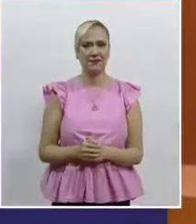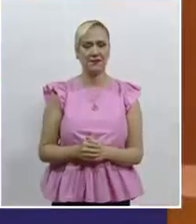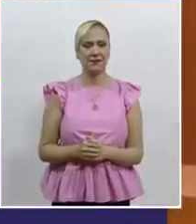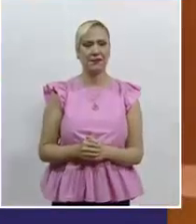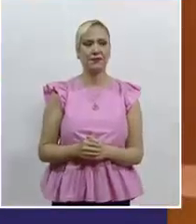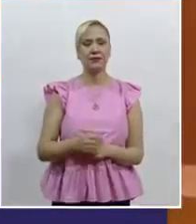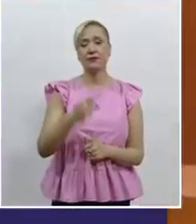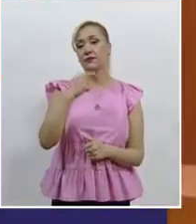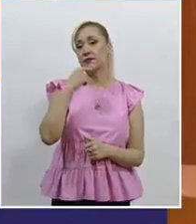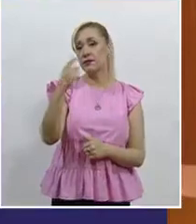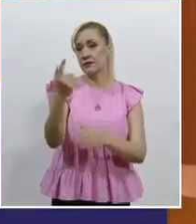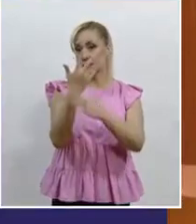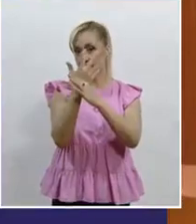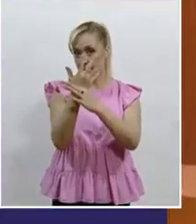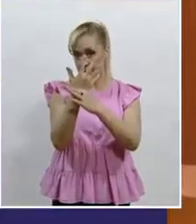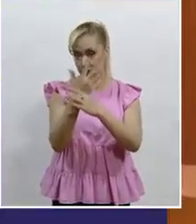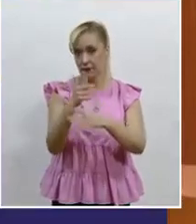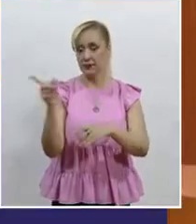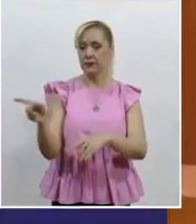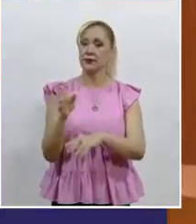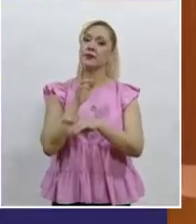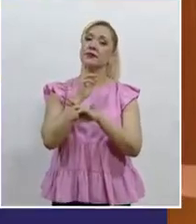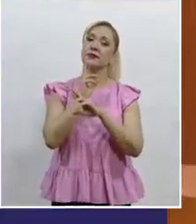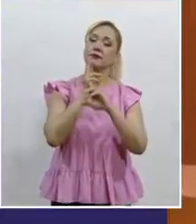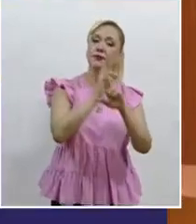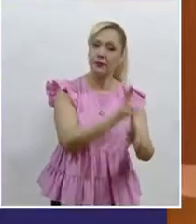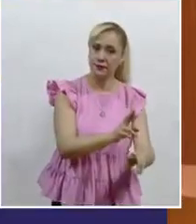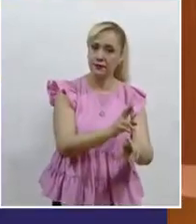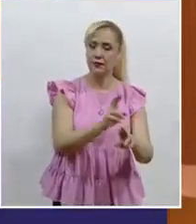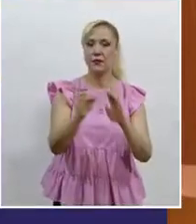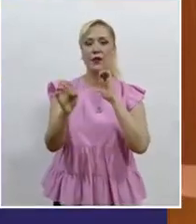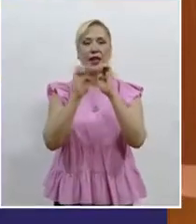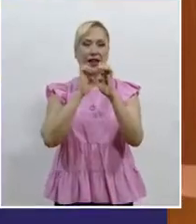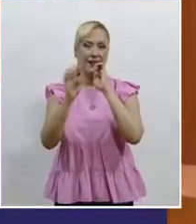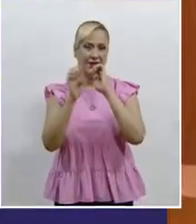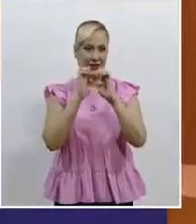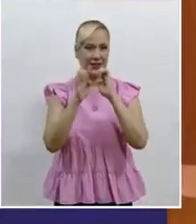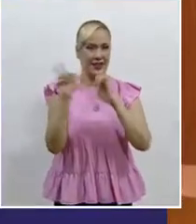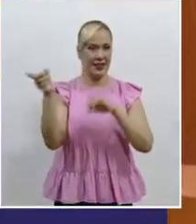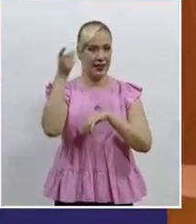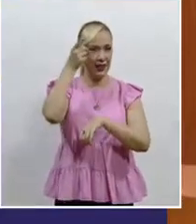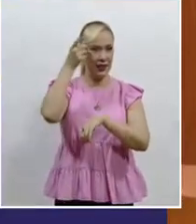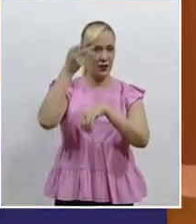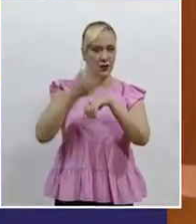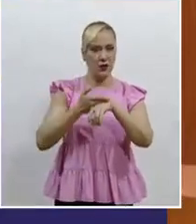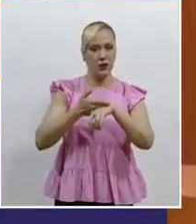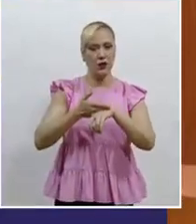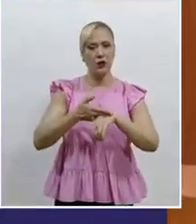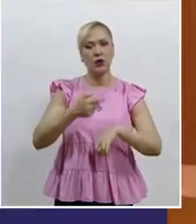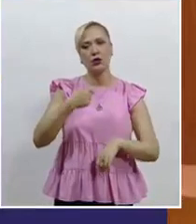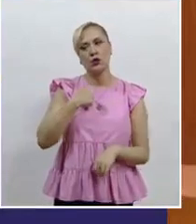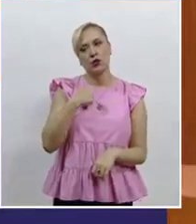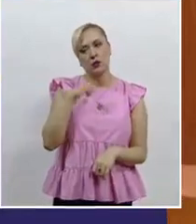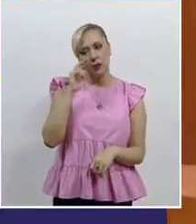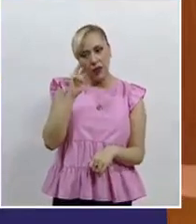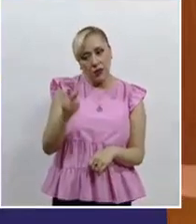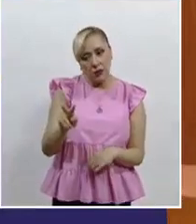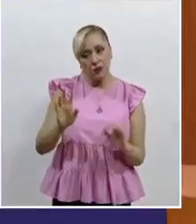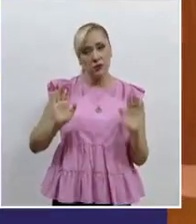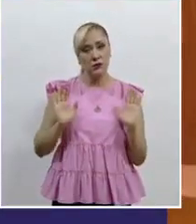Lo que dice lo que responde en esta entrevista el director, para mí sí tiene